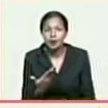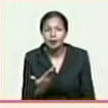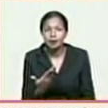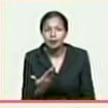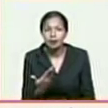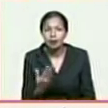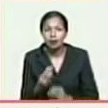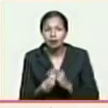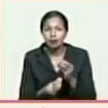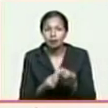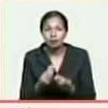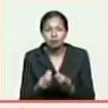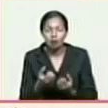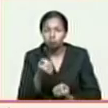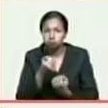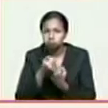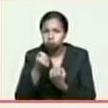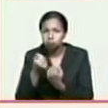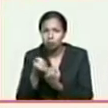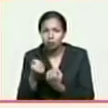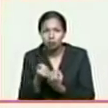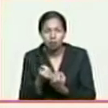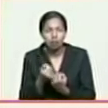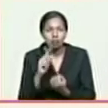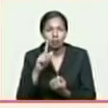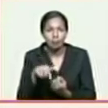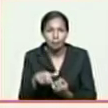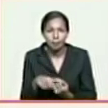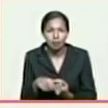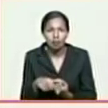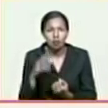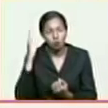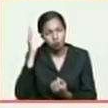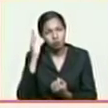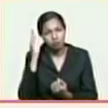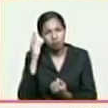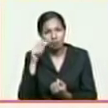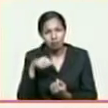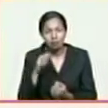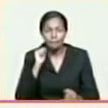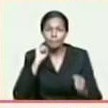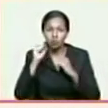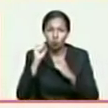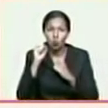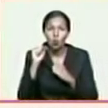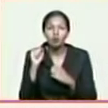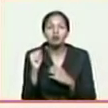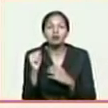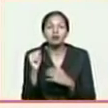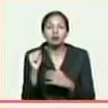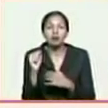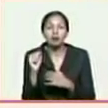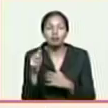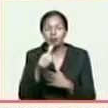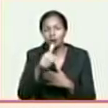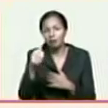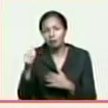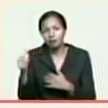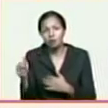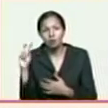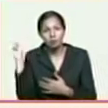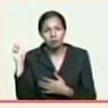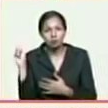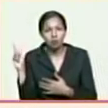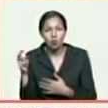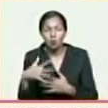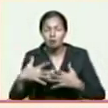se contribuya de este modo a la consolidación de esta victoria, que es una victoria de todas y de todos. Un gran abrazo a